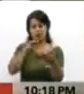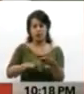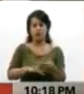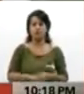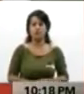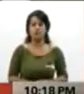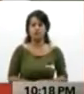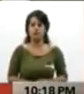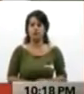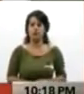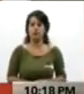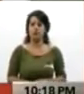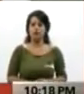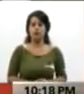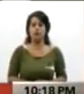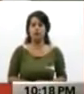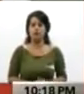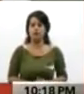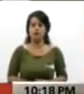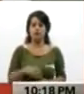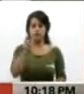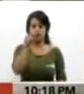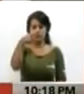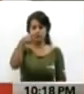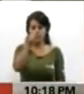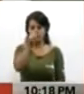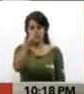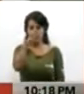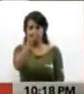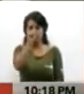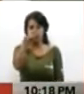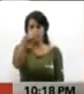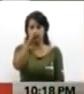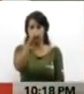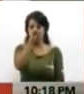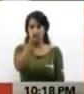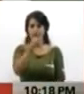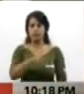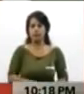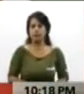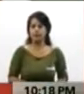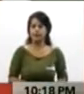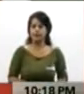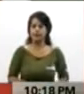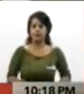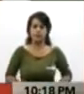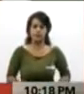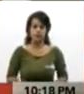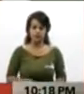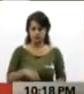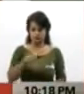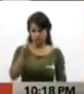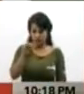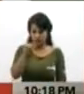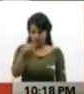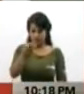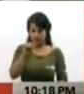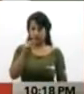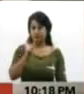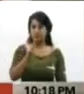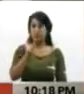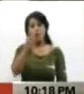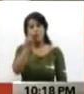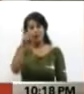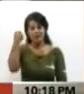como decía esta señora, Patricia Poleo de Nixon, ¿qué es Nixon? De Moreno, decía que